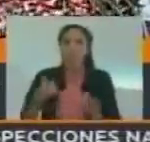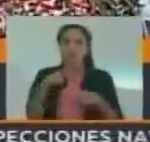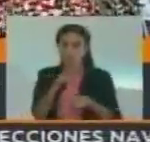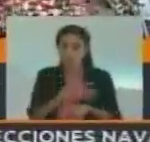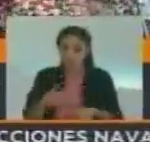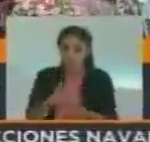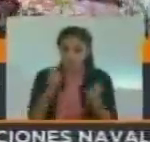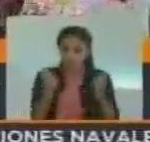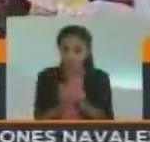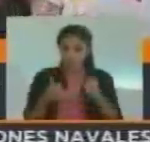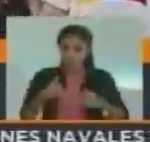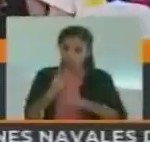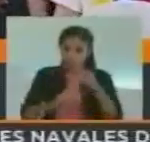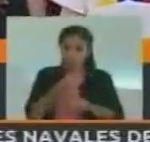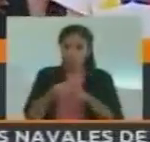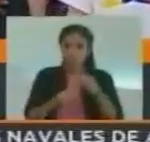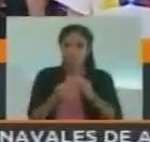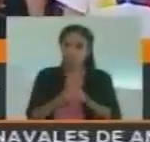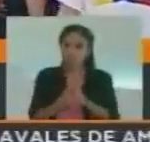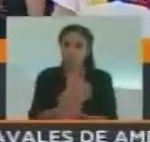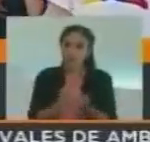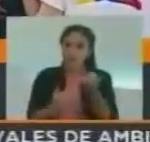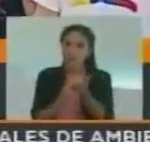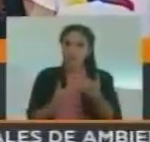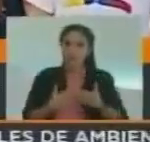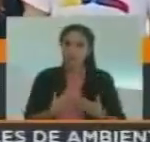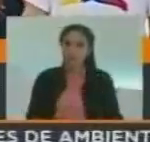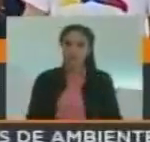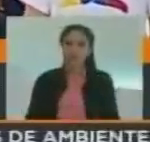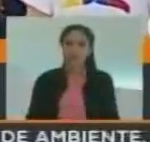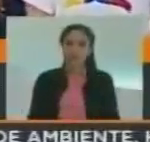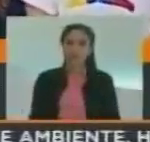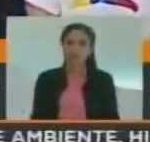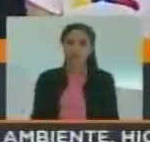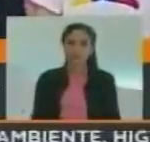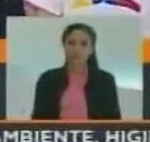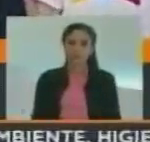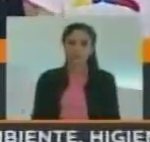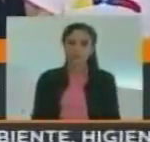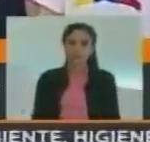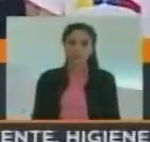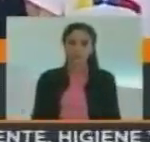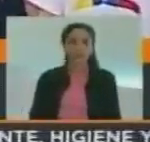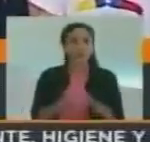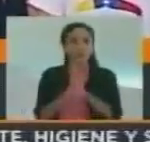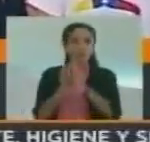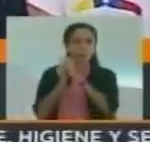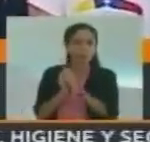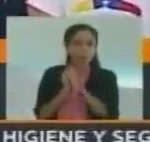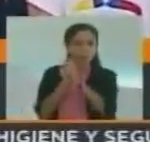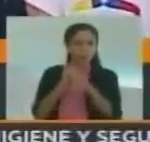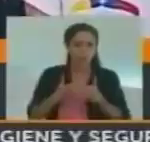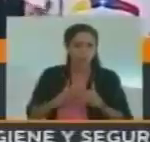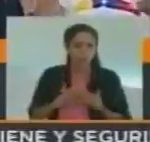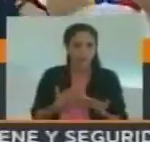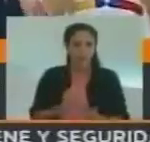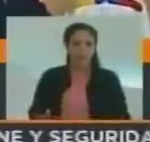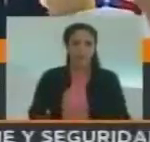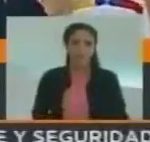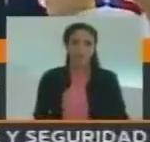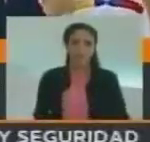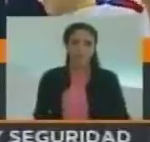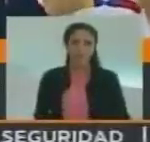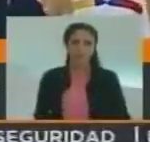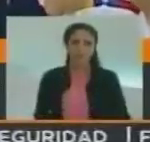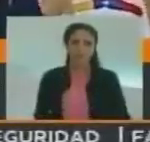vengo a pedirle su apoyo carbono vengo a pedirte tus oraciones carabobo vengo a